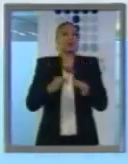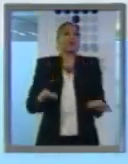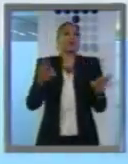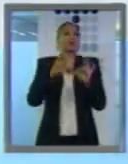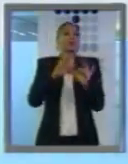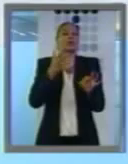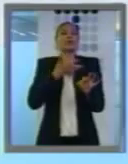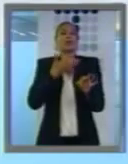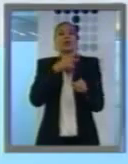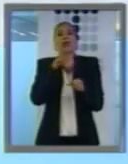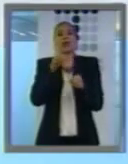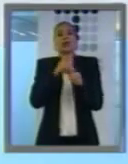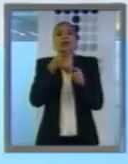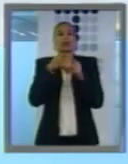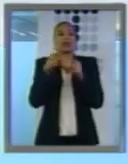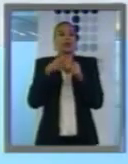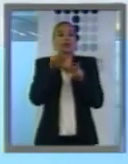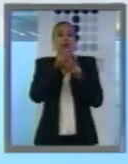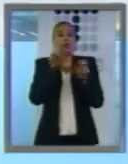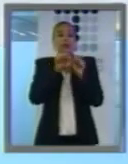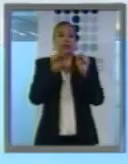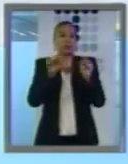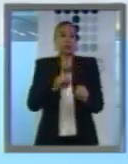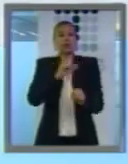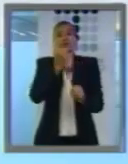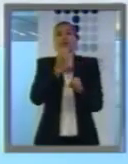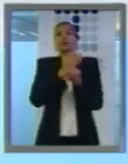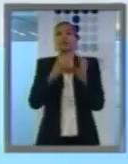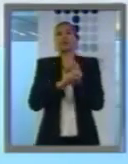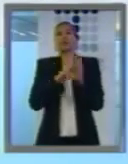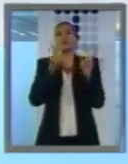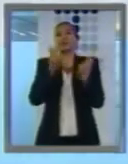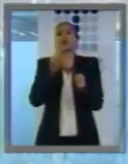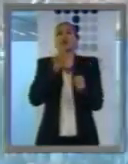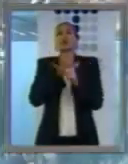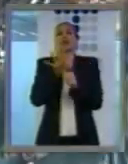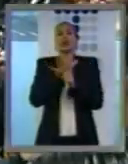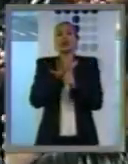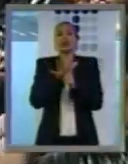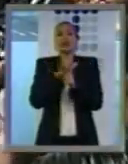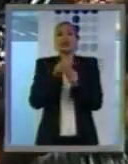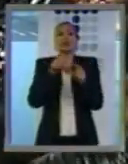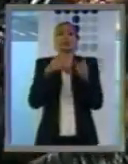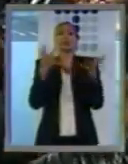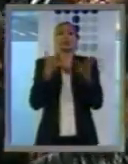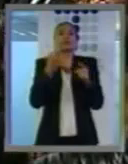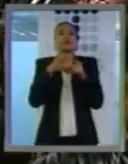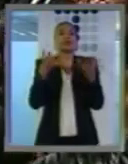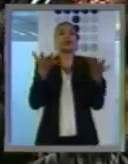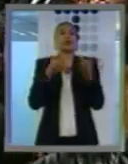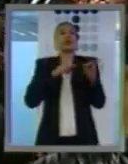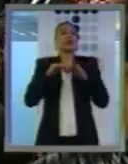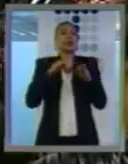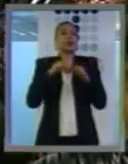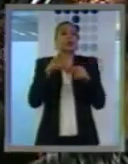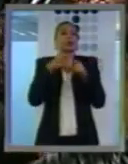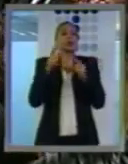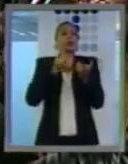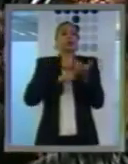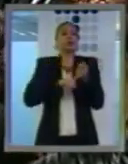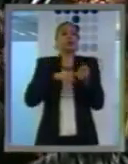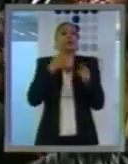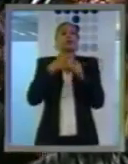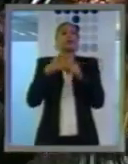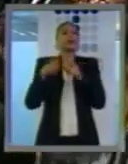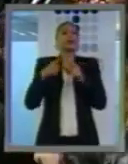permean en ambos sistemas. El otro tema tiene que ver con la generación y elaboración, que ya adelantaba Isa